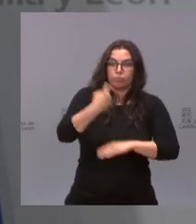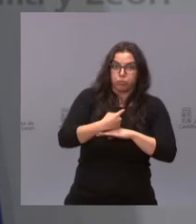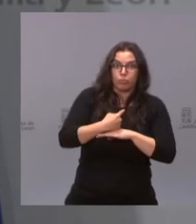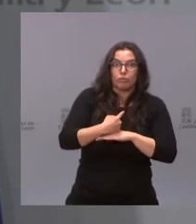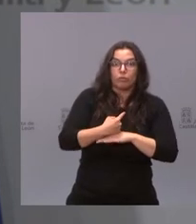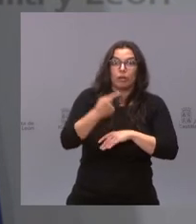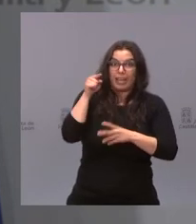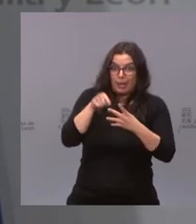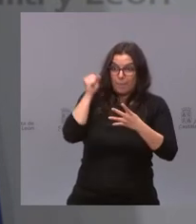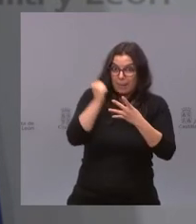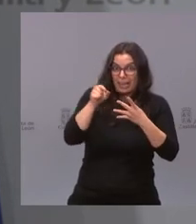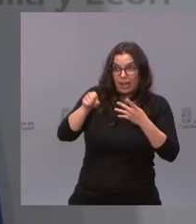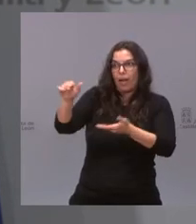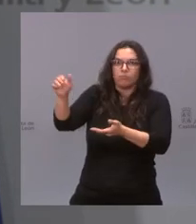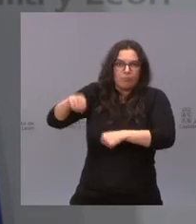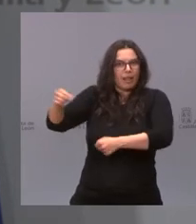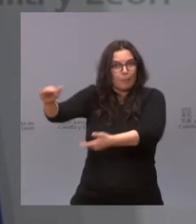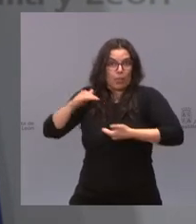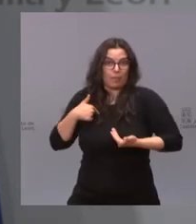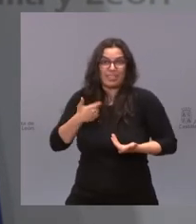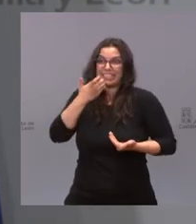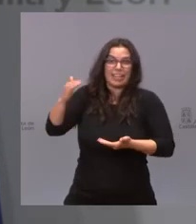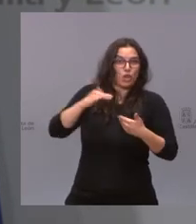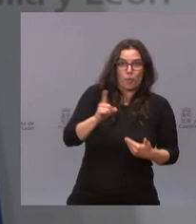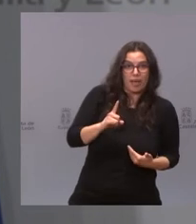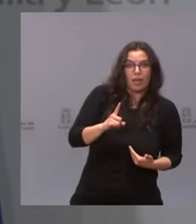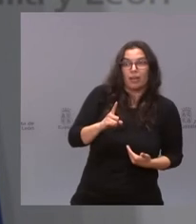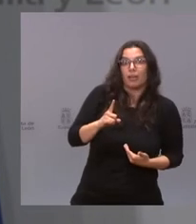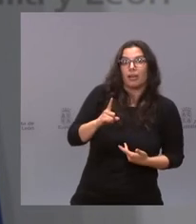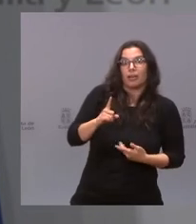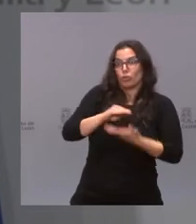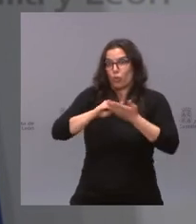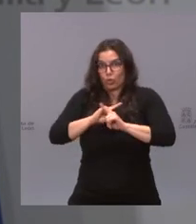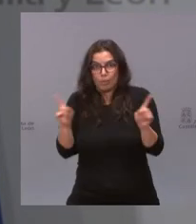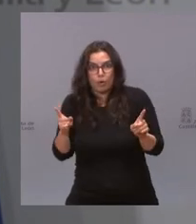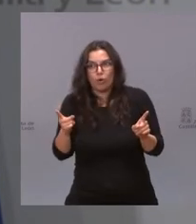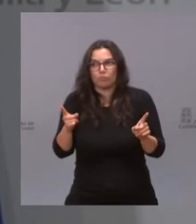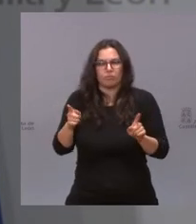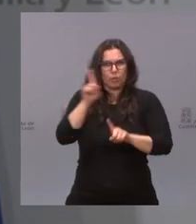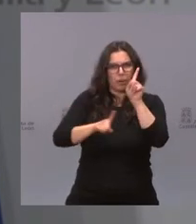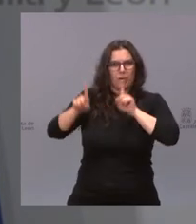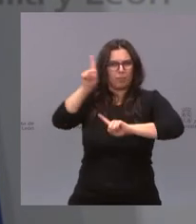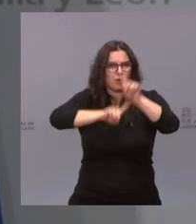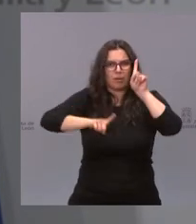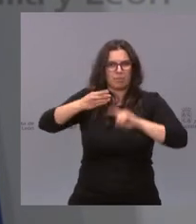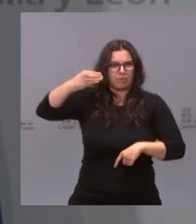dosis. Pero no, ni me da vacunas ni me da soluciones, solo me da problemas.